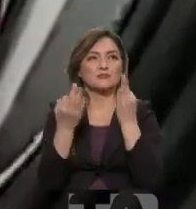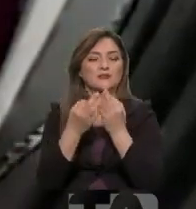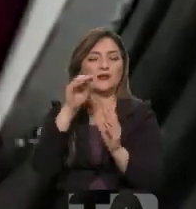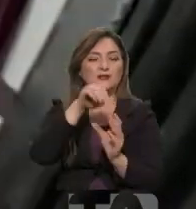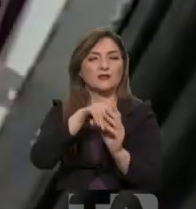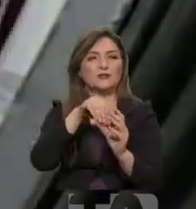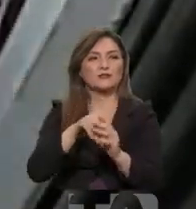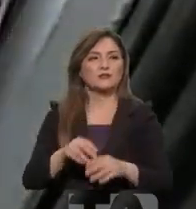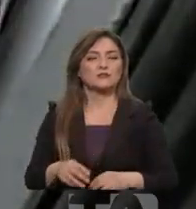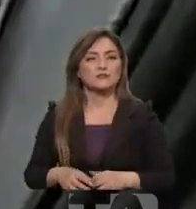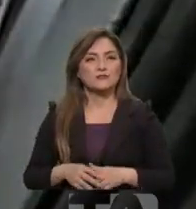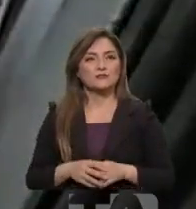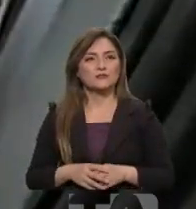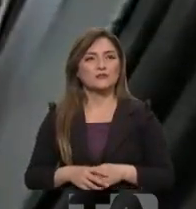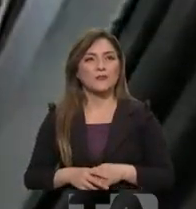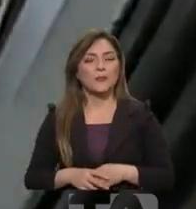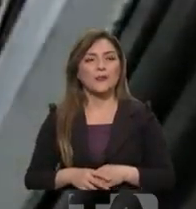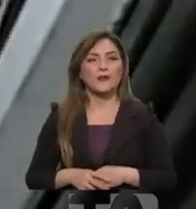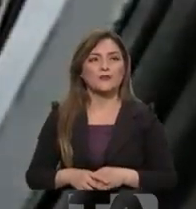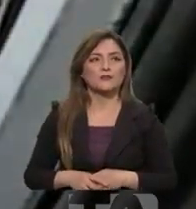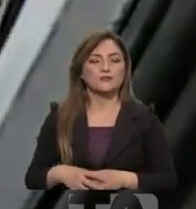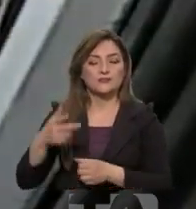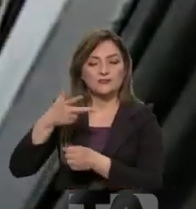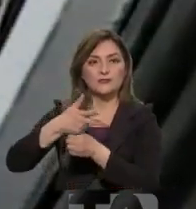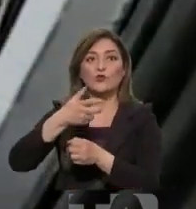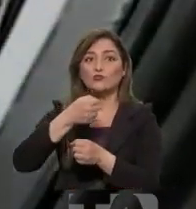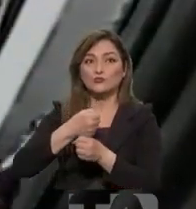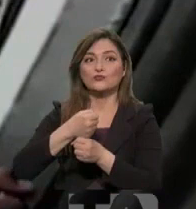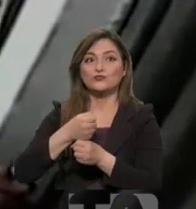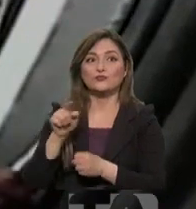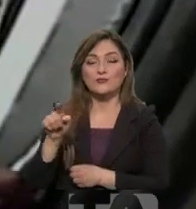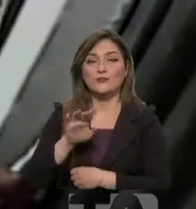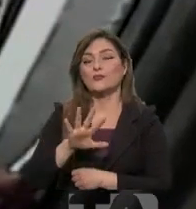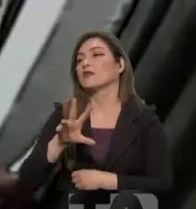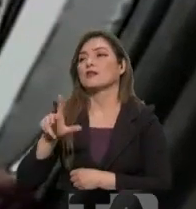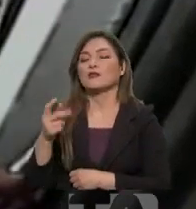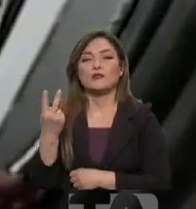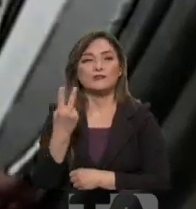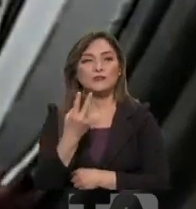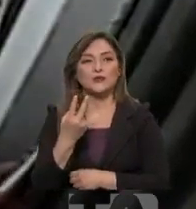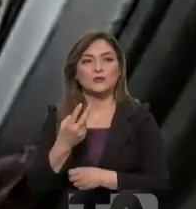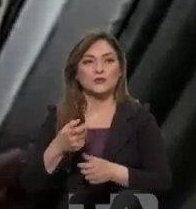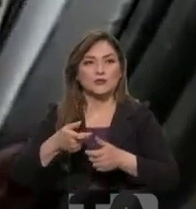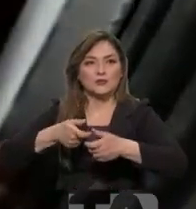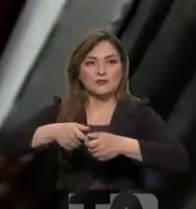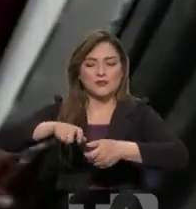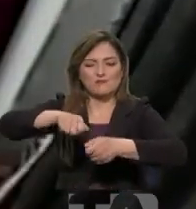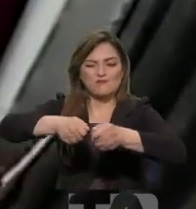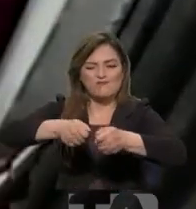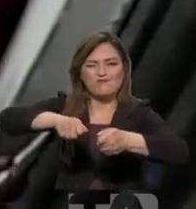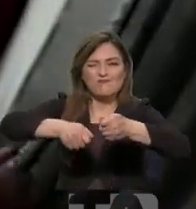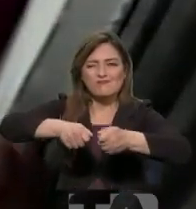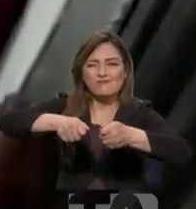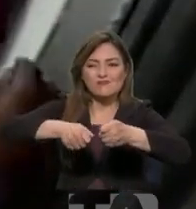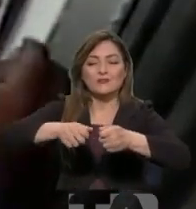estaba en su interior. Una cámara de seguridad captó cómo los supuestos ladrones forzaron la chapa de la puerta de ingreso.